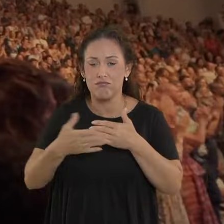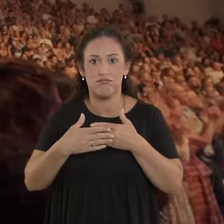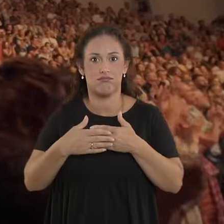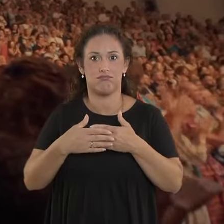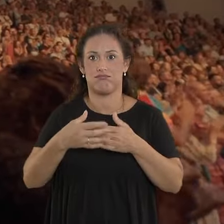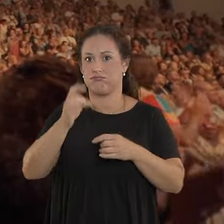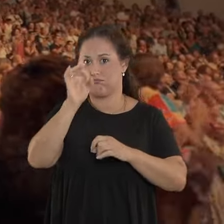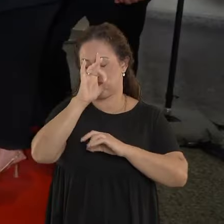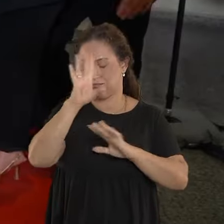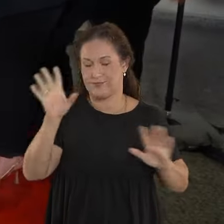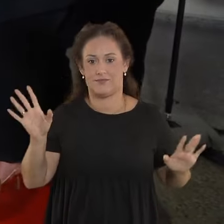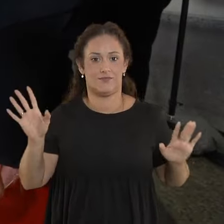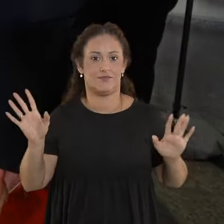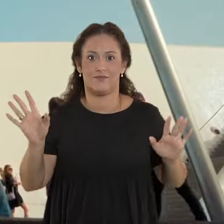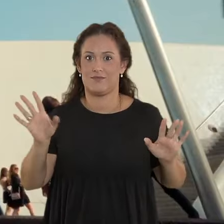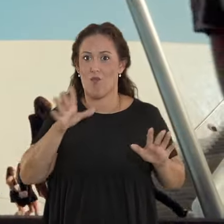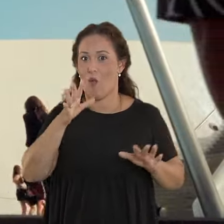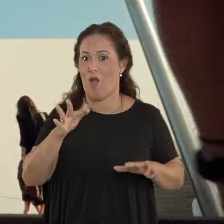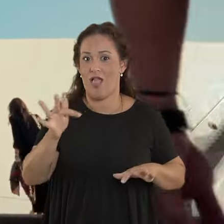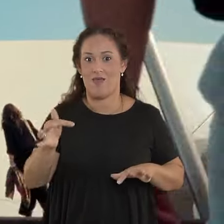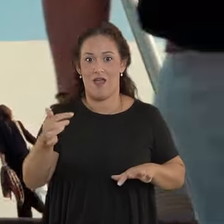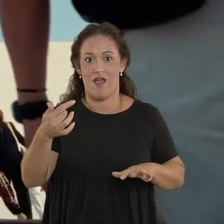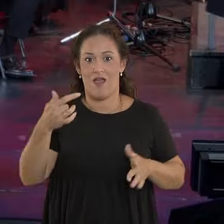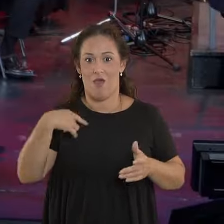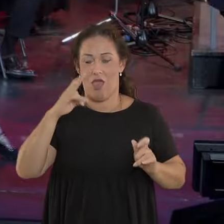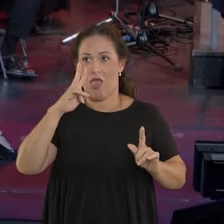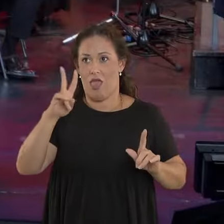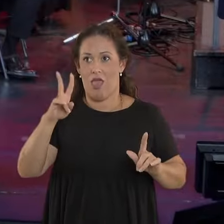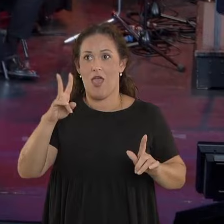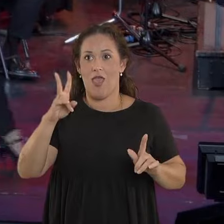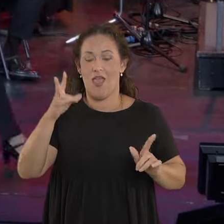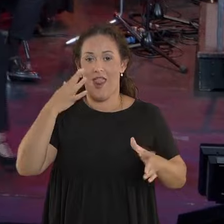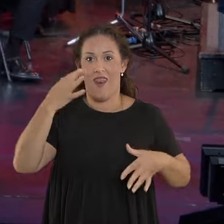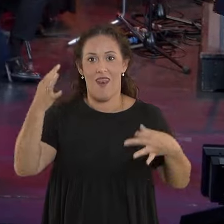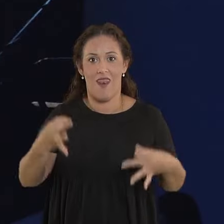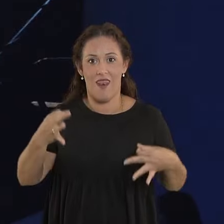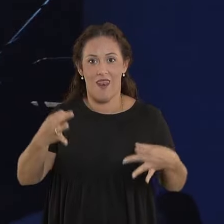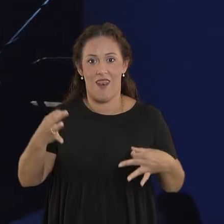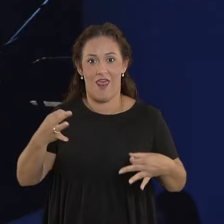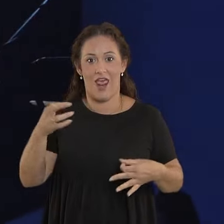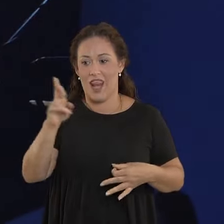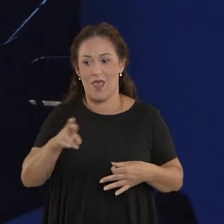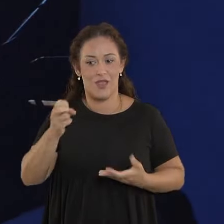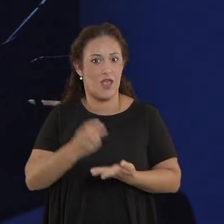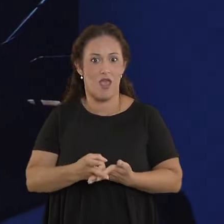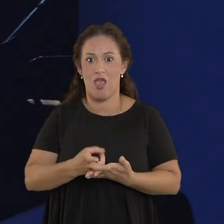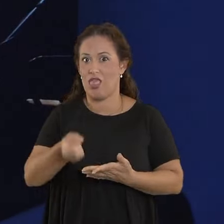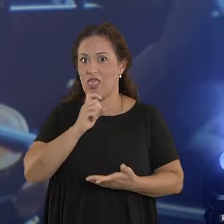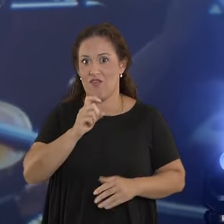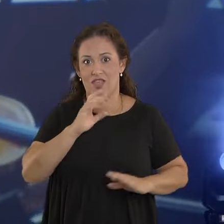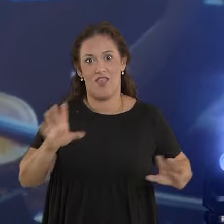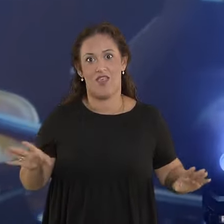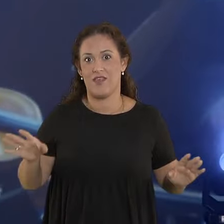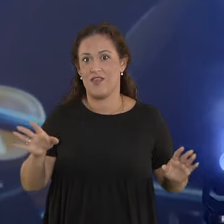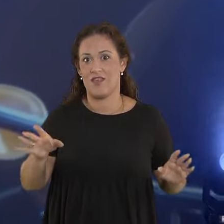un fenómeno. Un fenómeno que además soy plenamente consciente de que difícilmente se va a volver a repetir